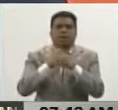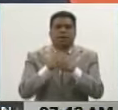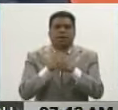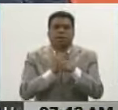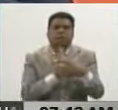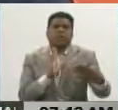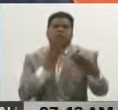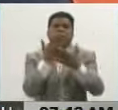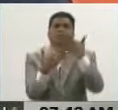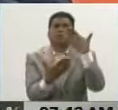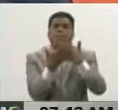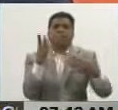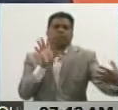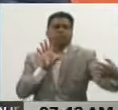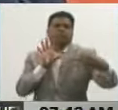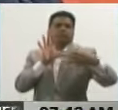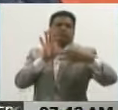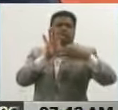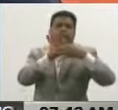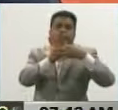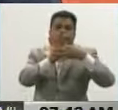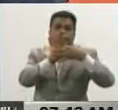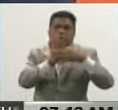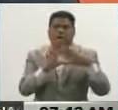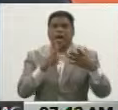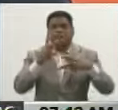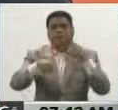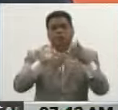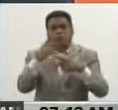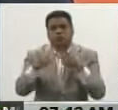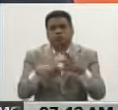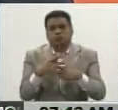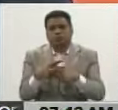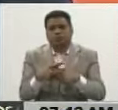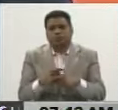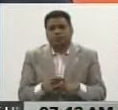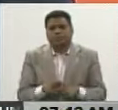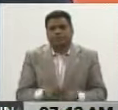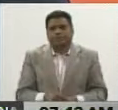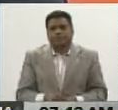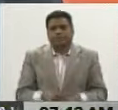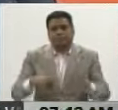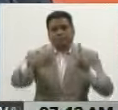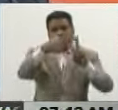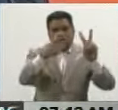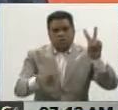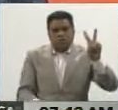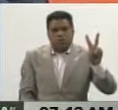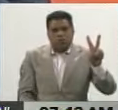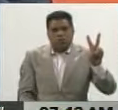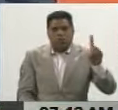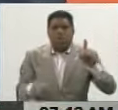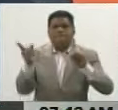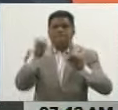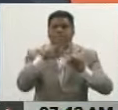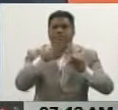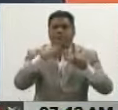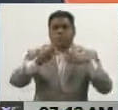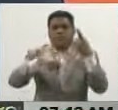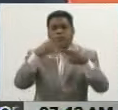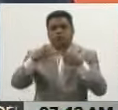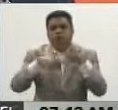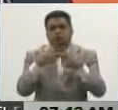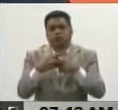la mano de la vinculación con la producción. Producción de doble tipo. Producción material,